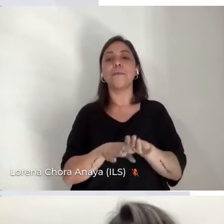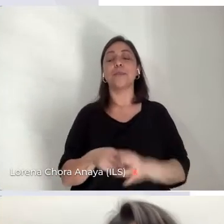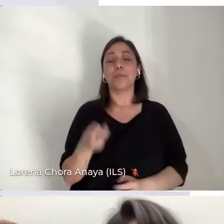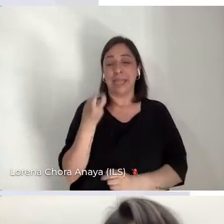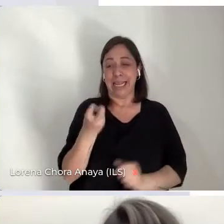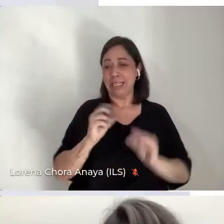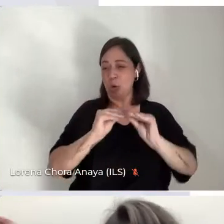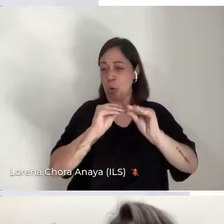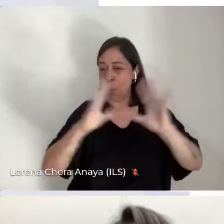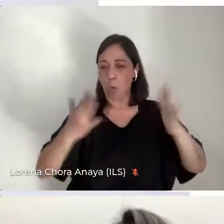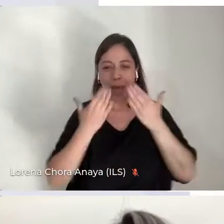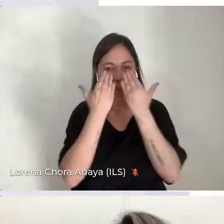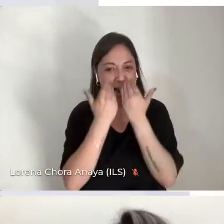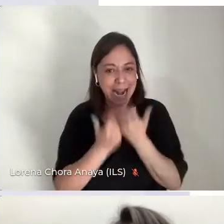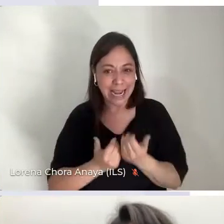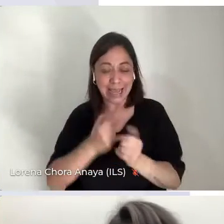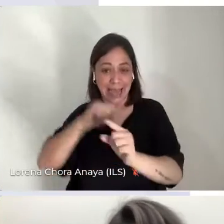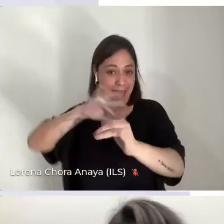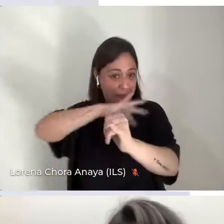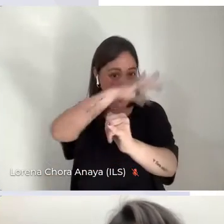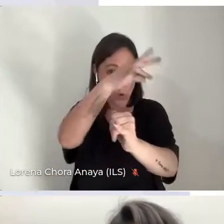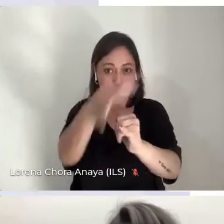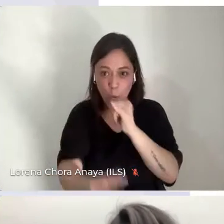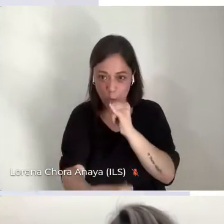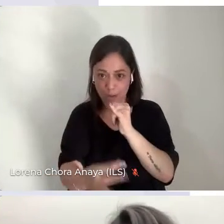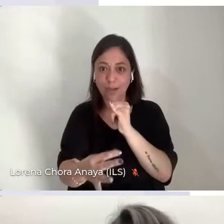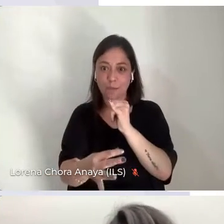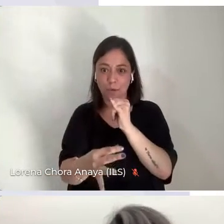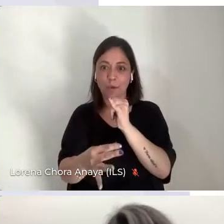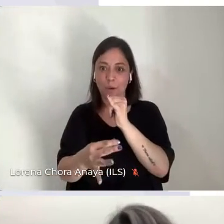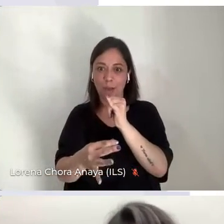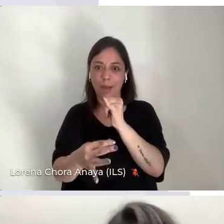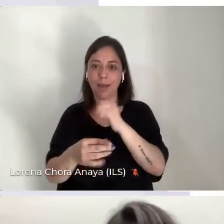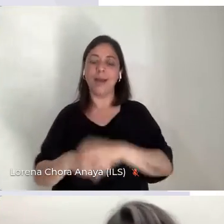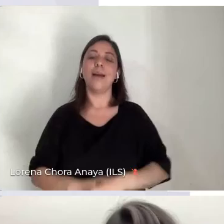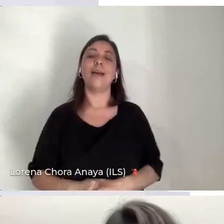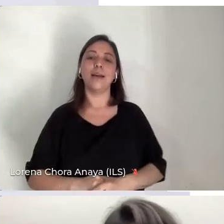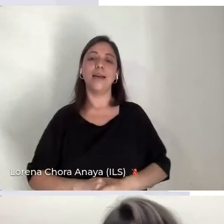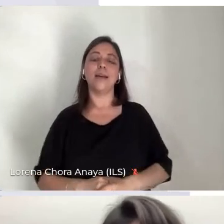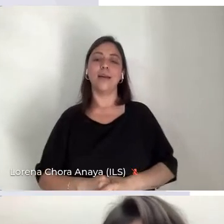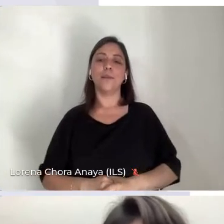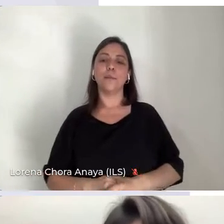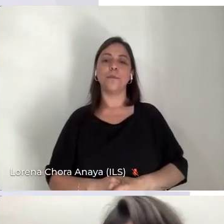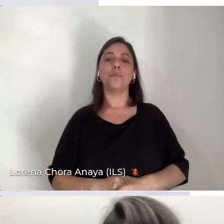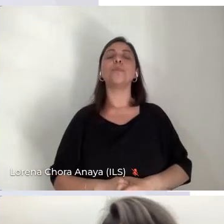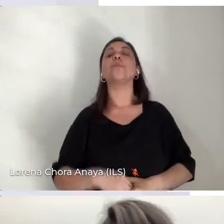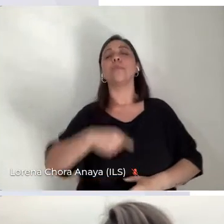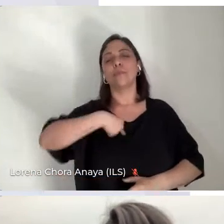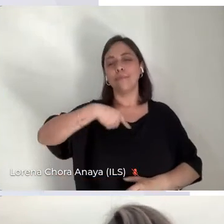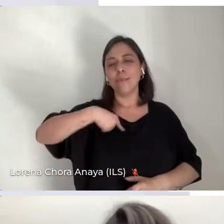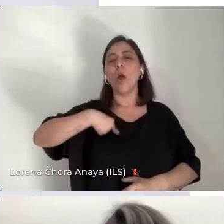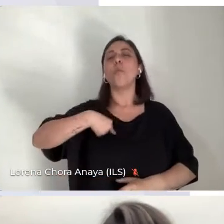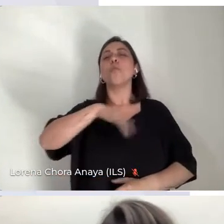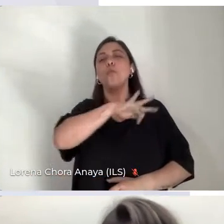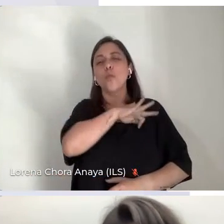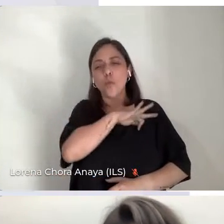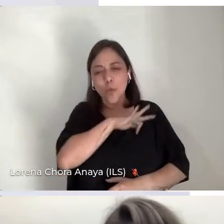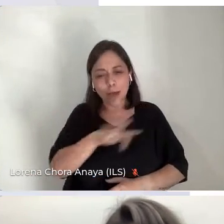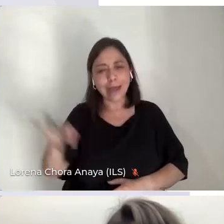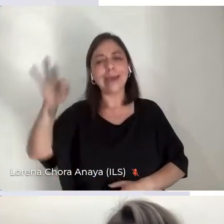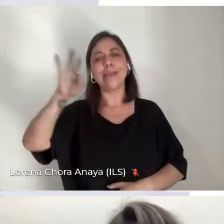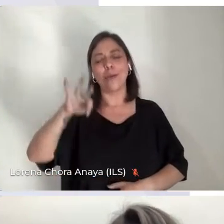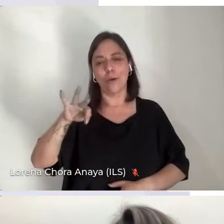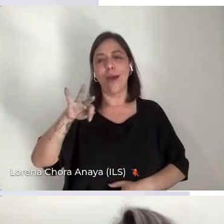el resultado final y las enfocamos más entre eso que puedo entregar y que además está muy vinculado con esos que son un poco